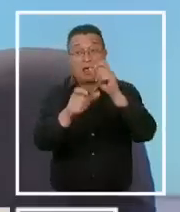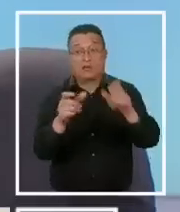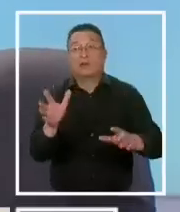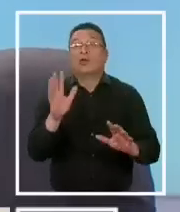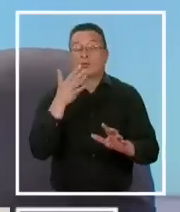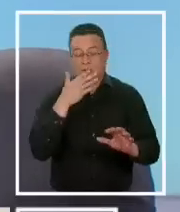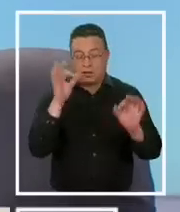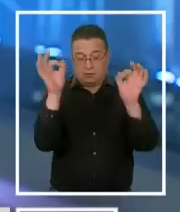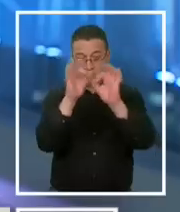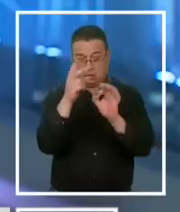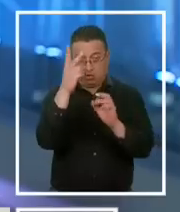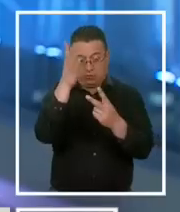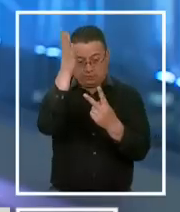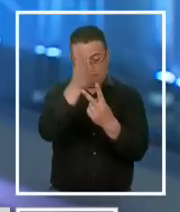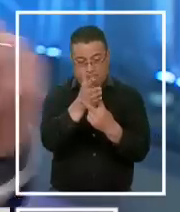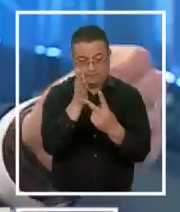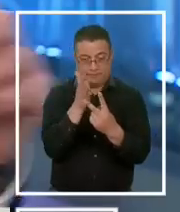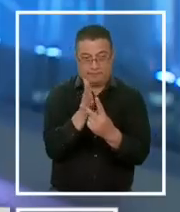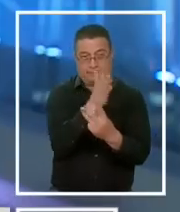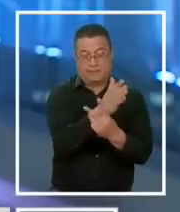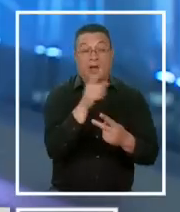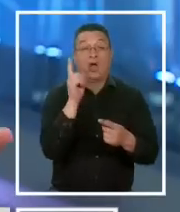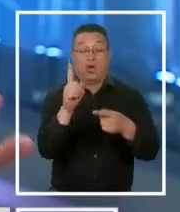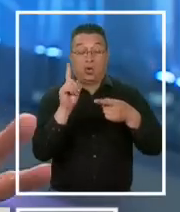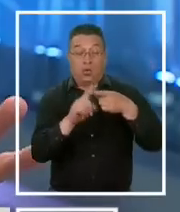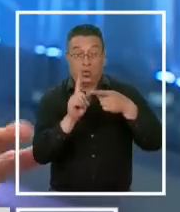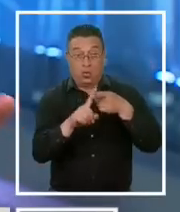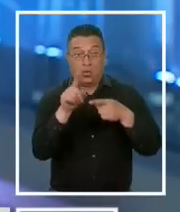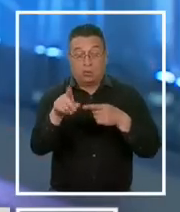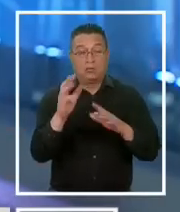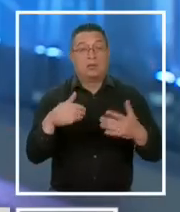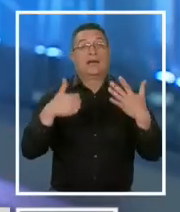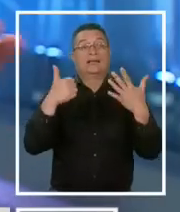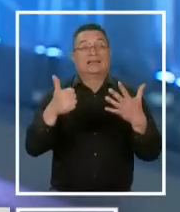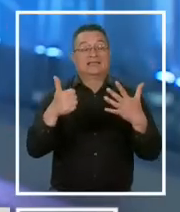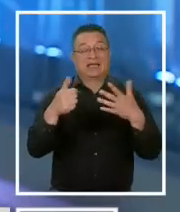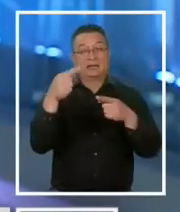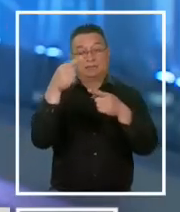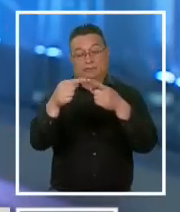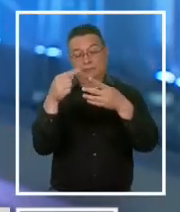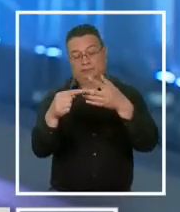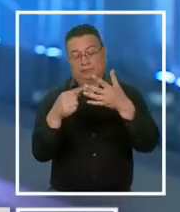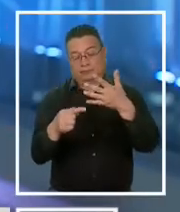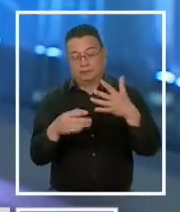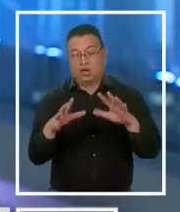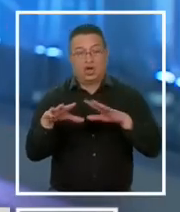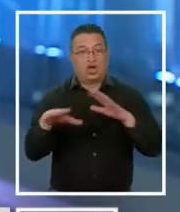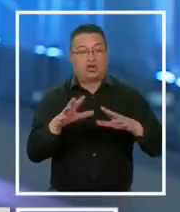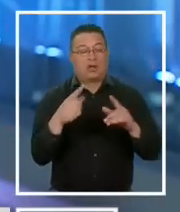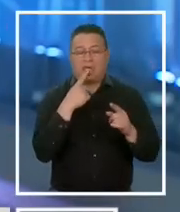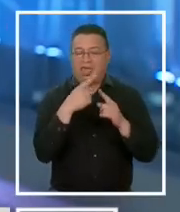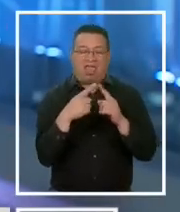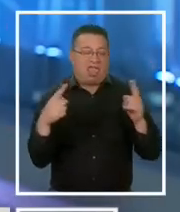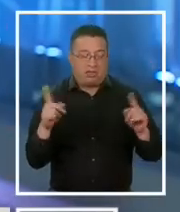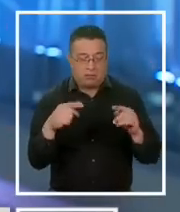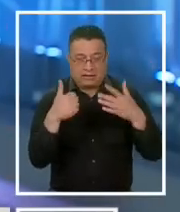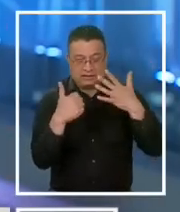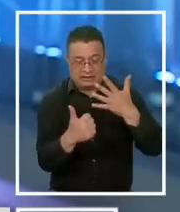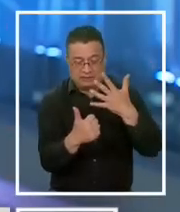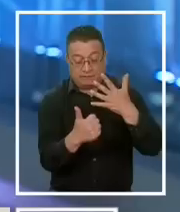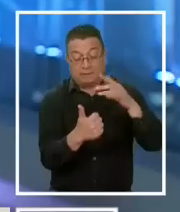en dos partes una de las este caso tenía aproximadamente seis hechos para no hacérselo tan en latín